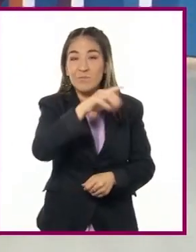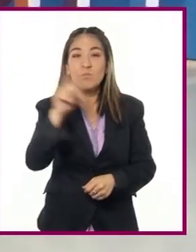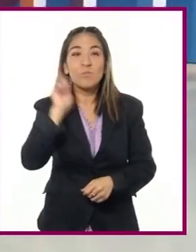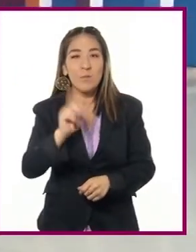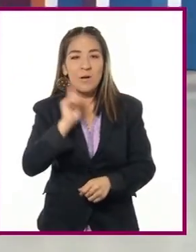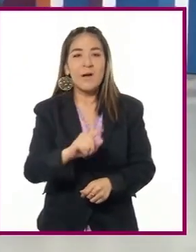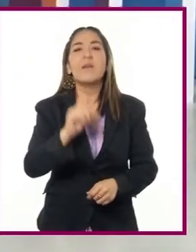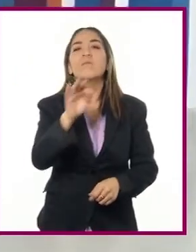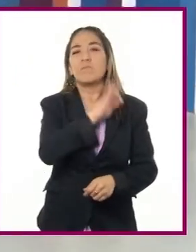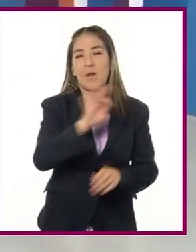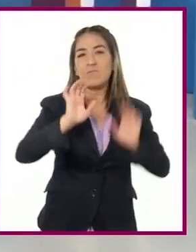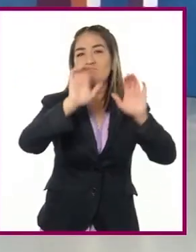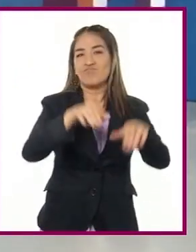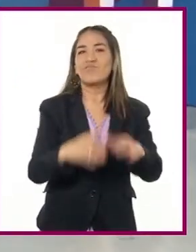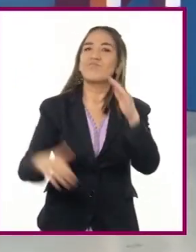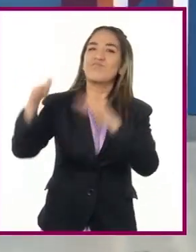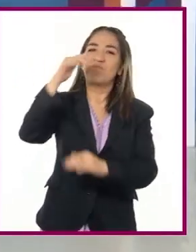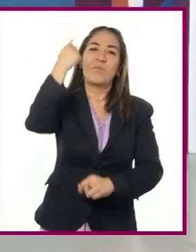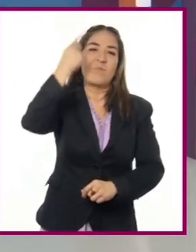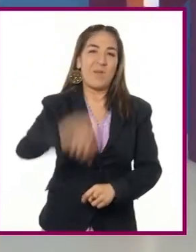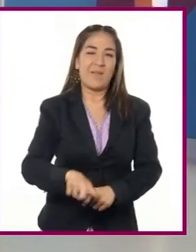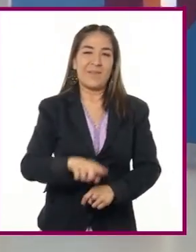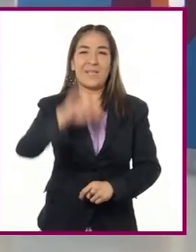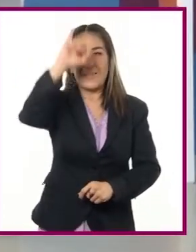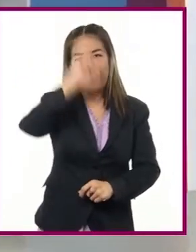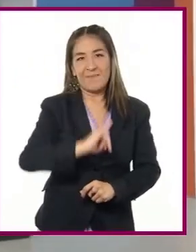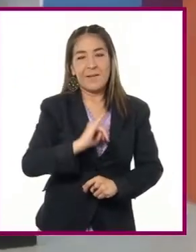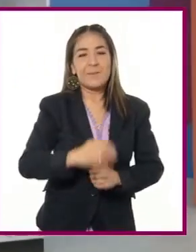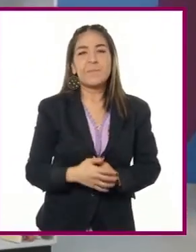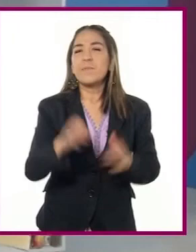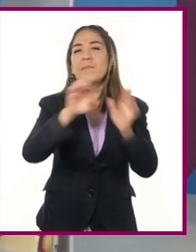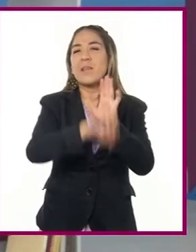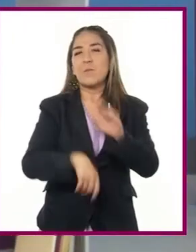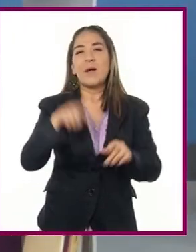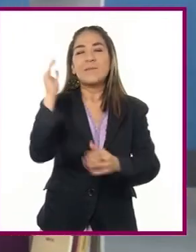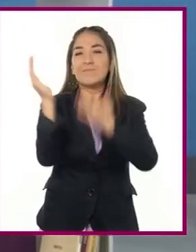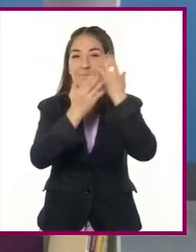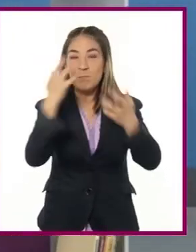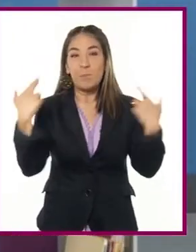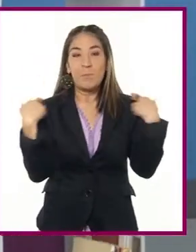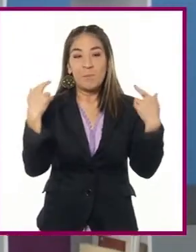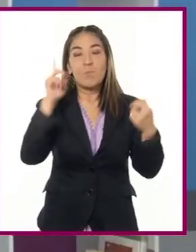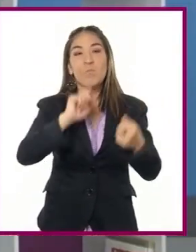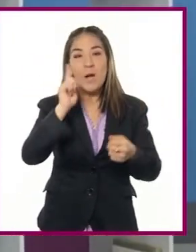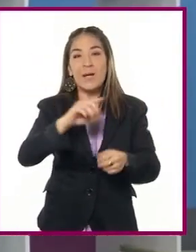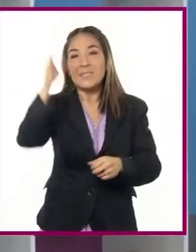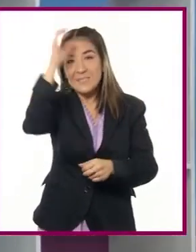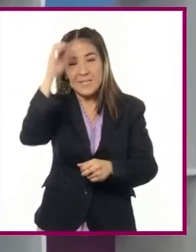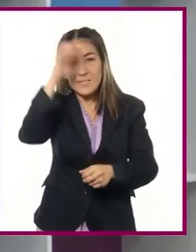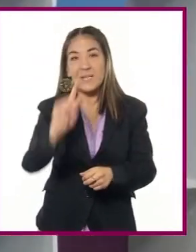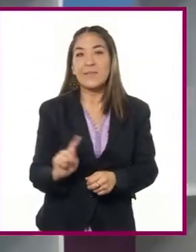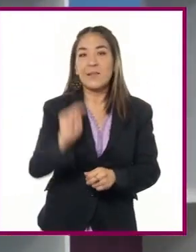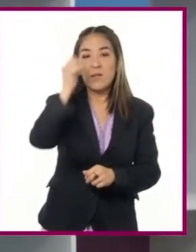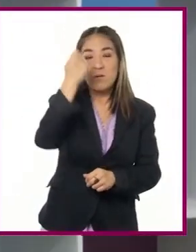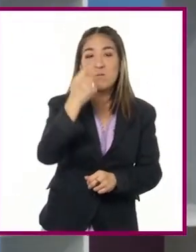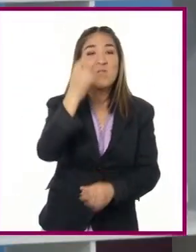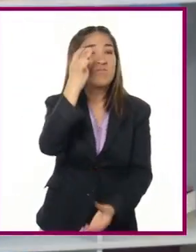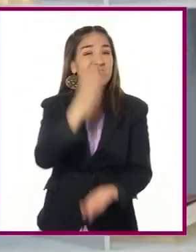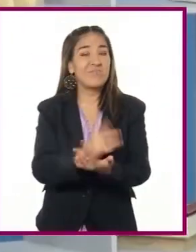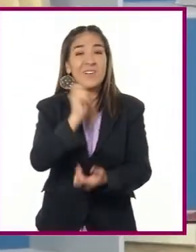tienen acceso a puestos de mando. Por ejemplo, de las académicas empleadas en el sector ciencia y tecnología,